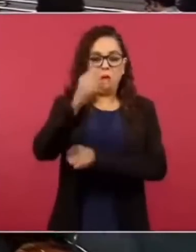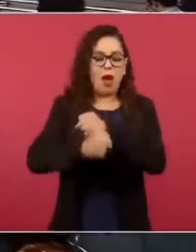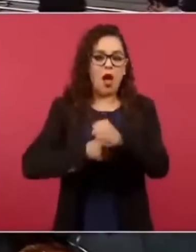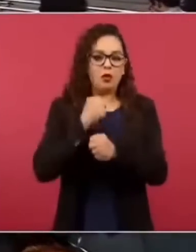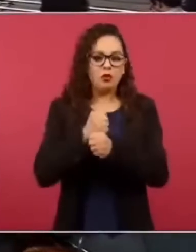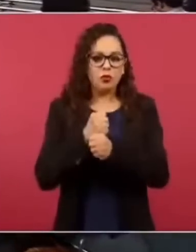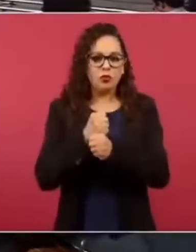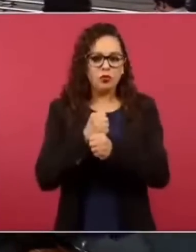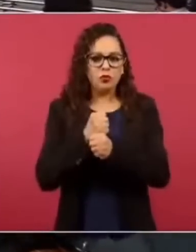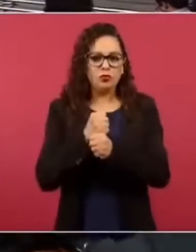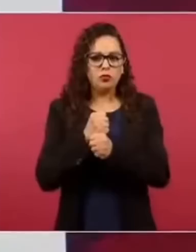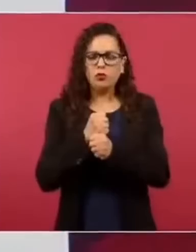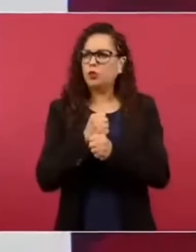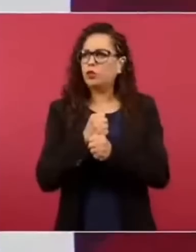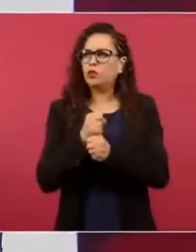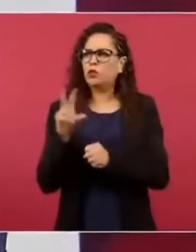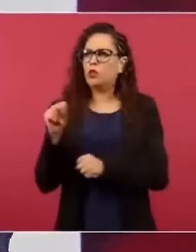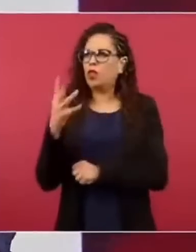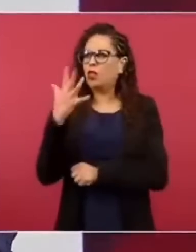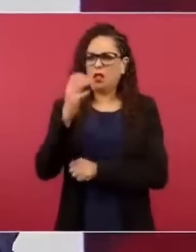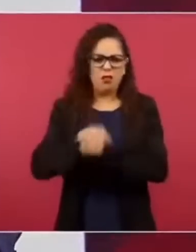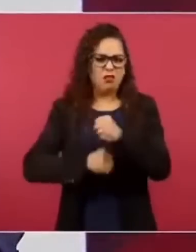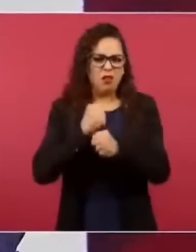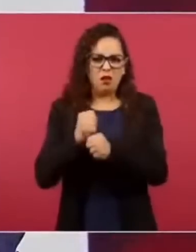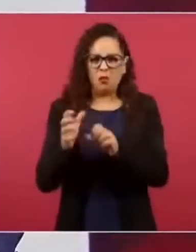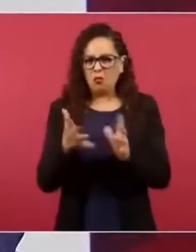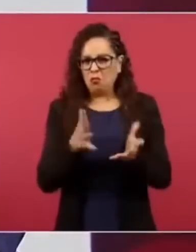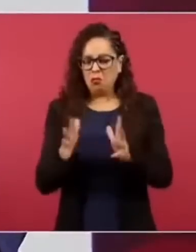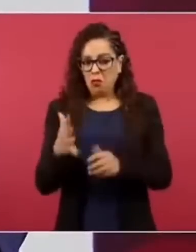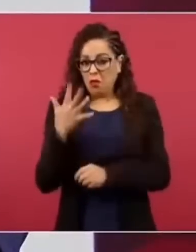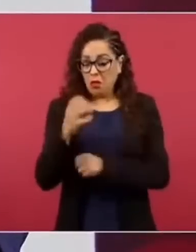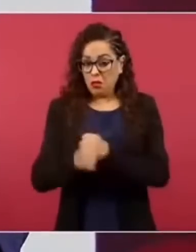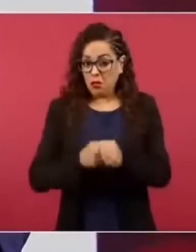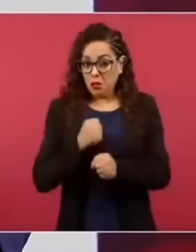9, no, como 10 años.